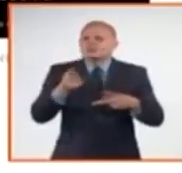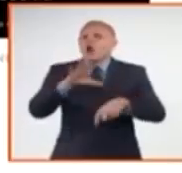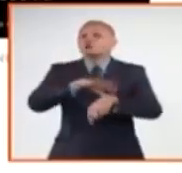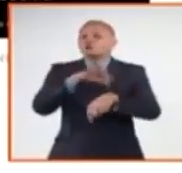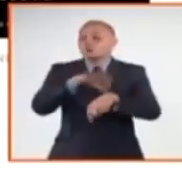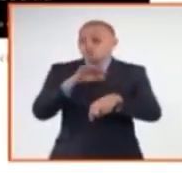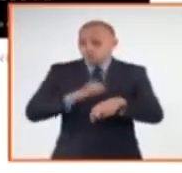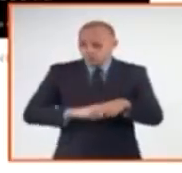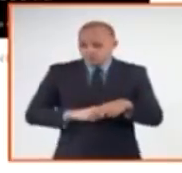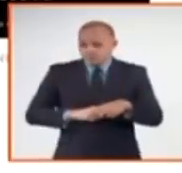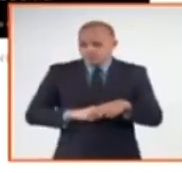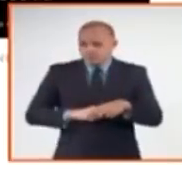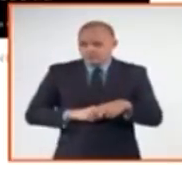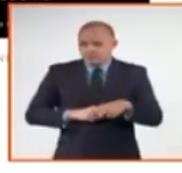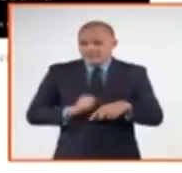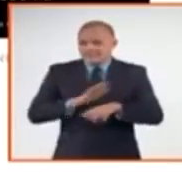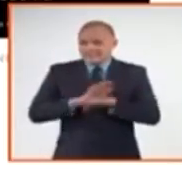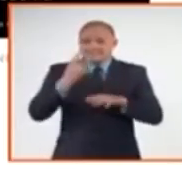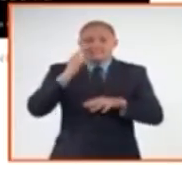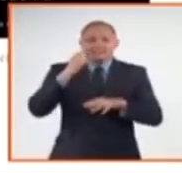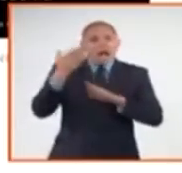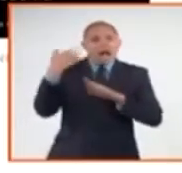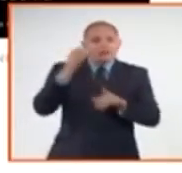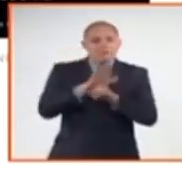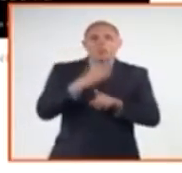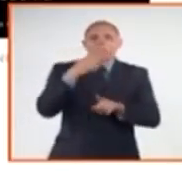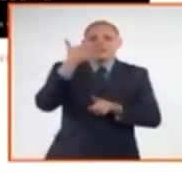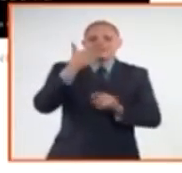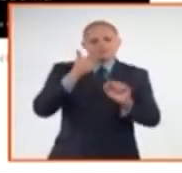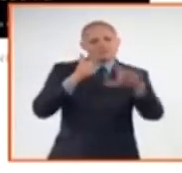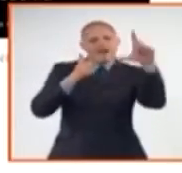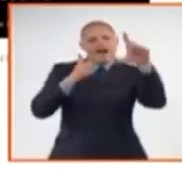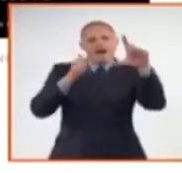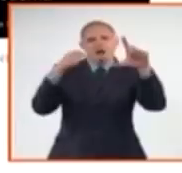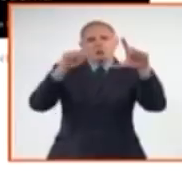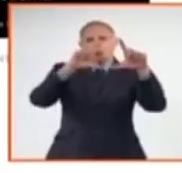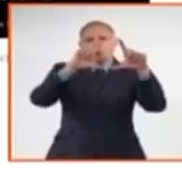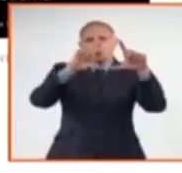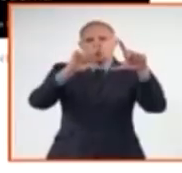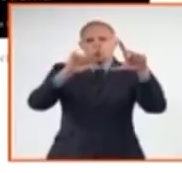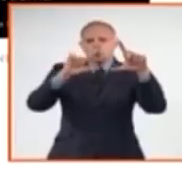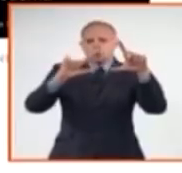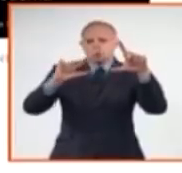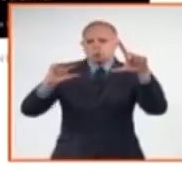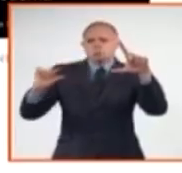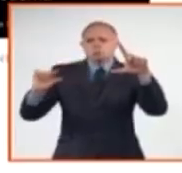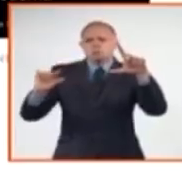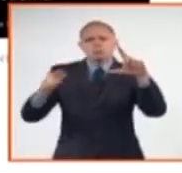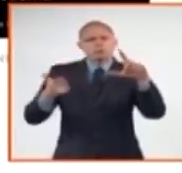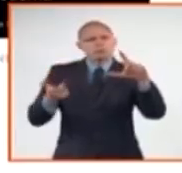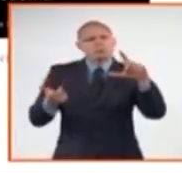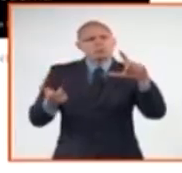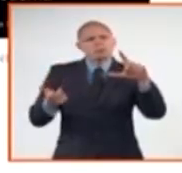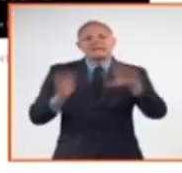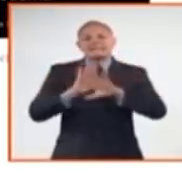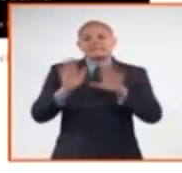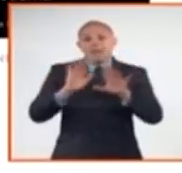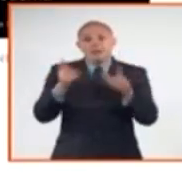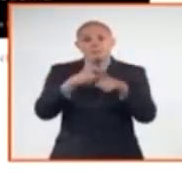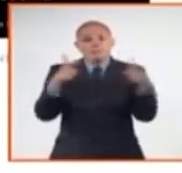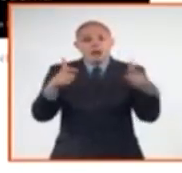que están vacunadas están completamente vacunados y que se están infectando con el virus de habla país está